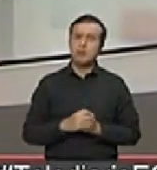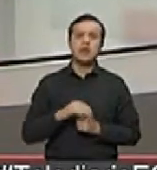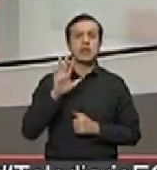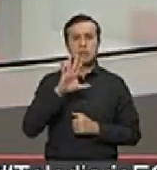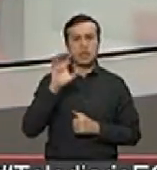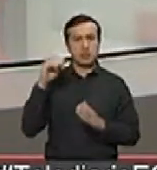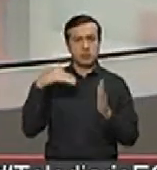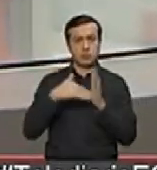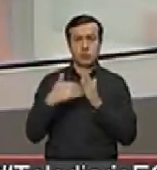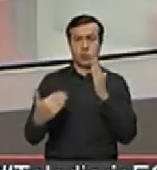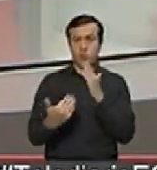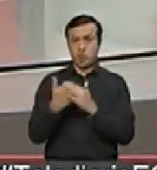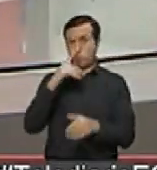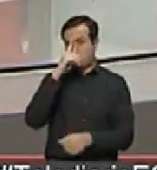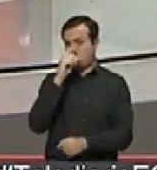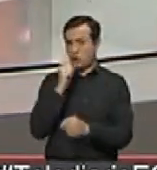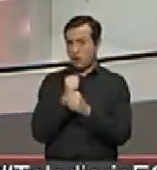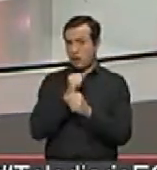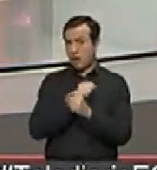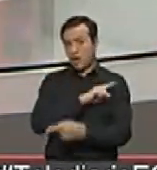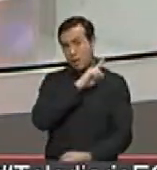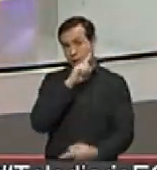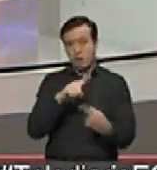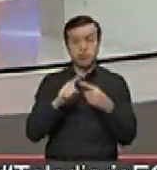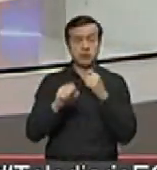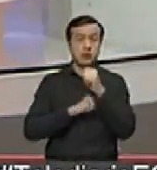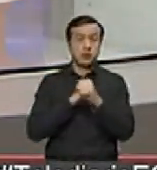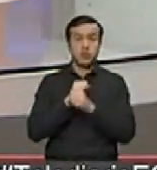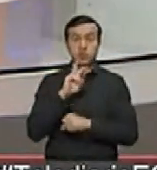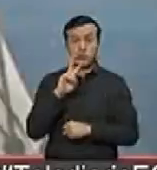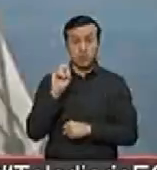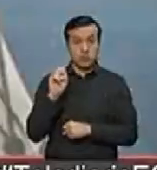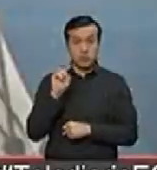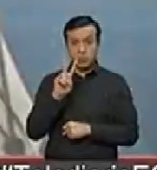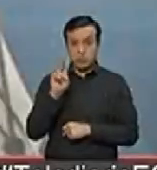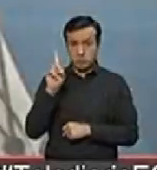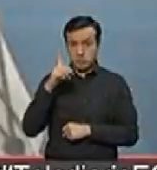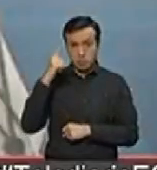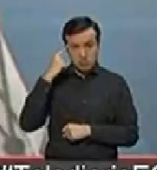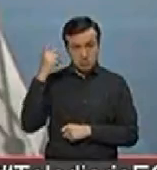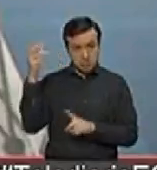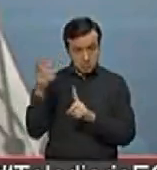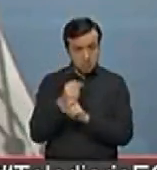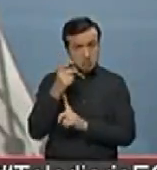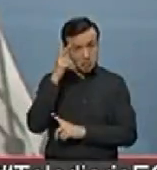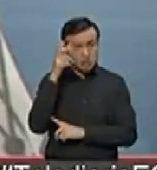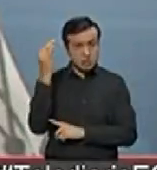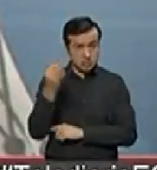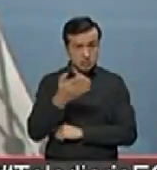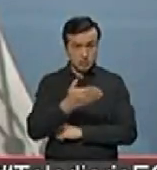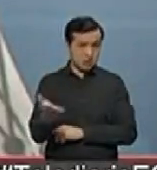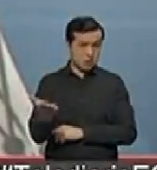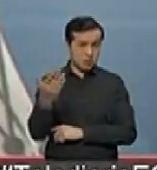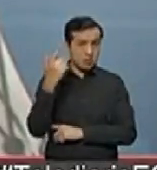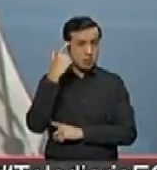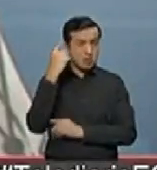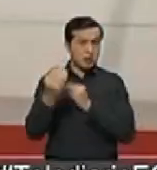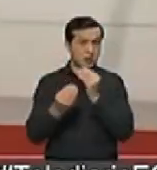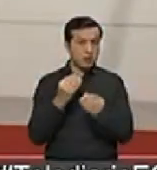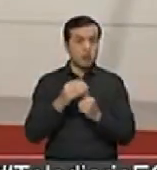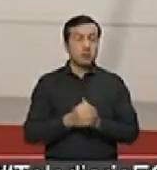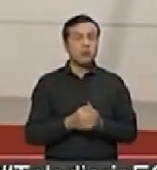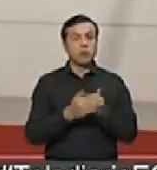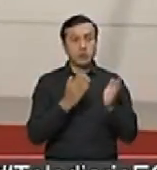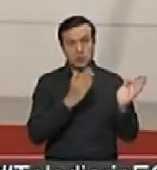500.000 nuevos empleos hasta finales del 2021. ¿Esta es una meta alcanzable? ¿Cuáles son los mecanismos que se utilizarán para cumplir esta meta? Pues